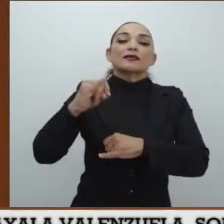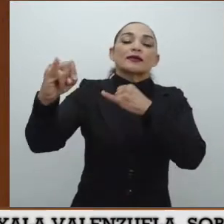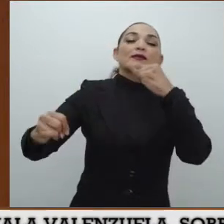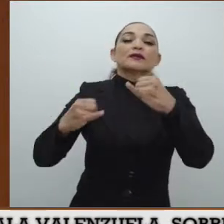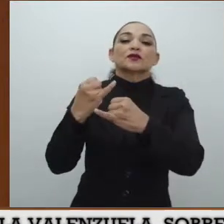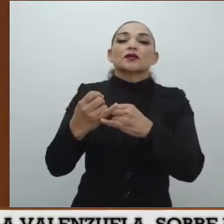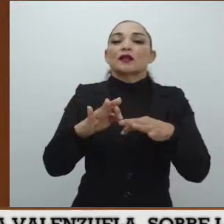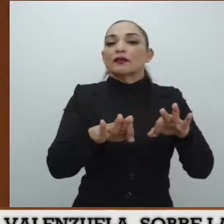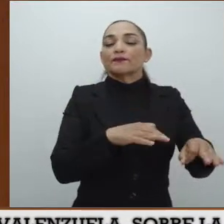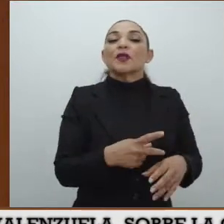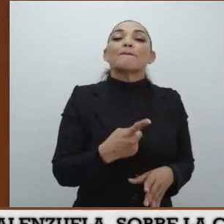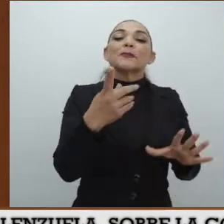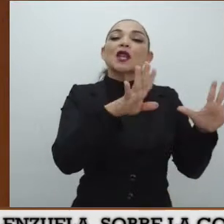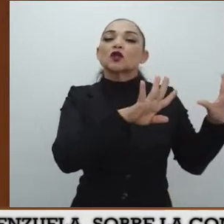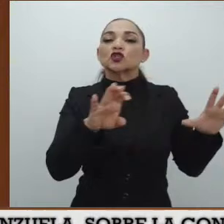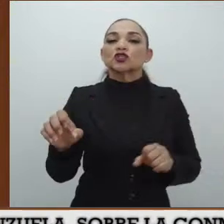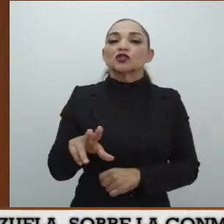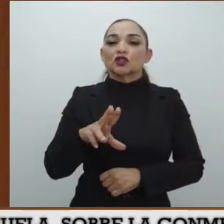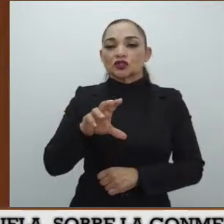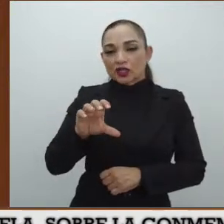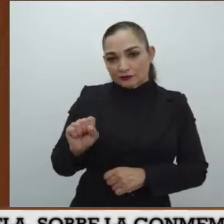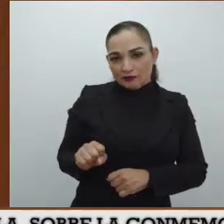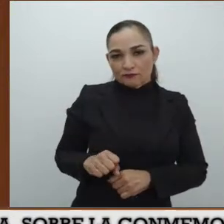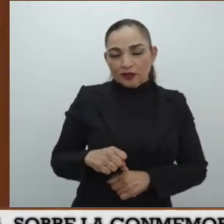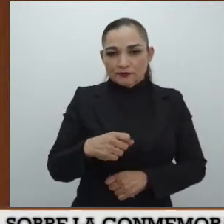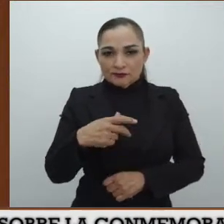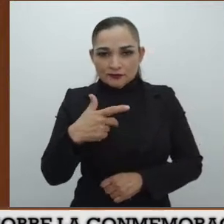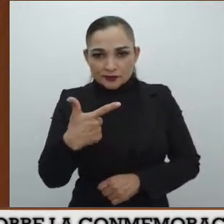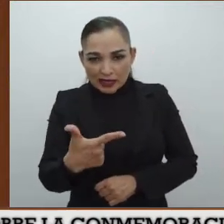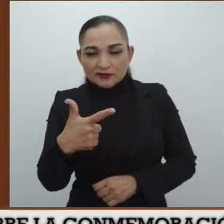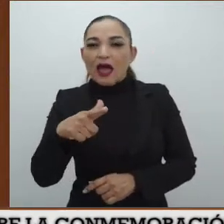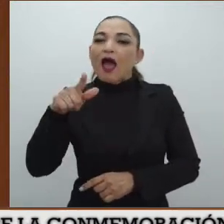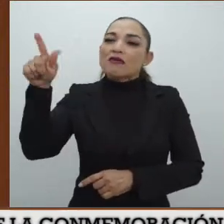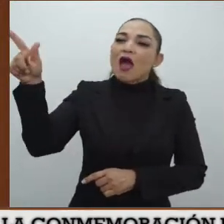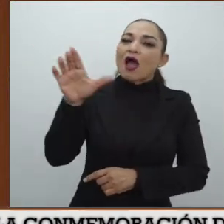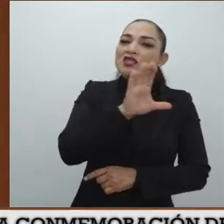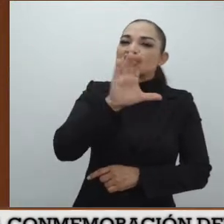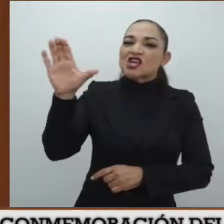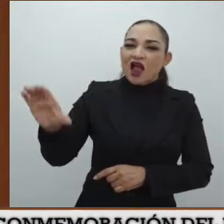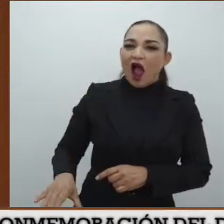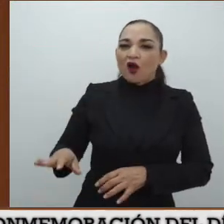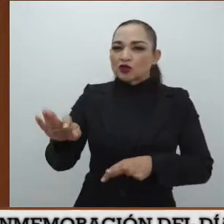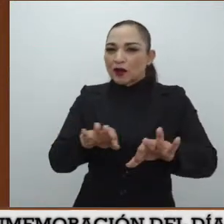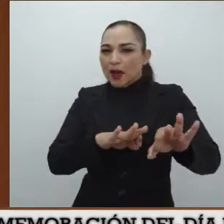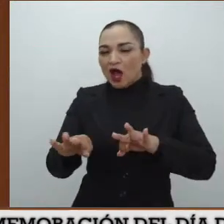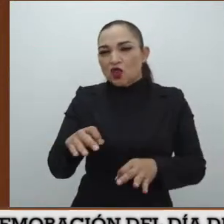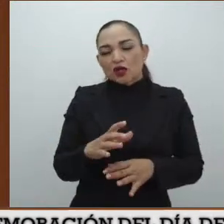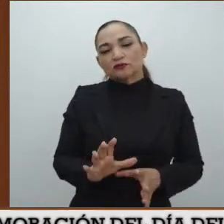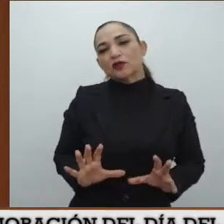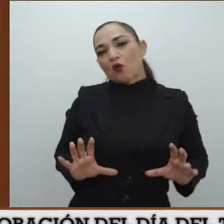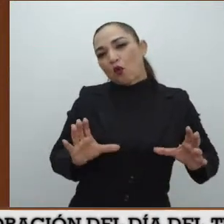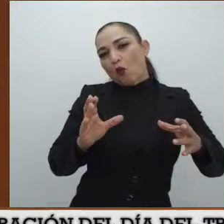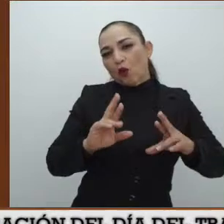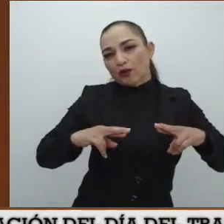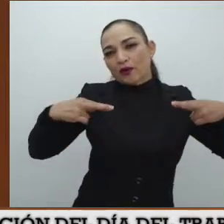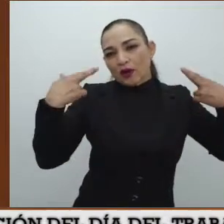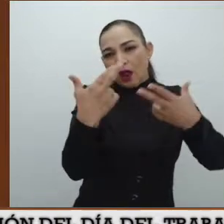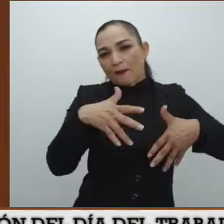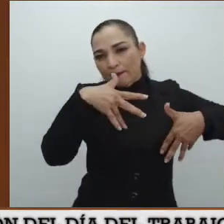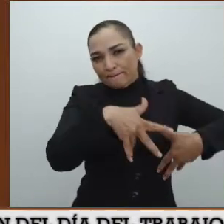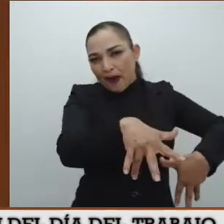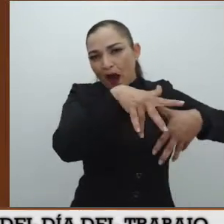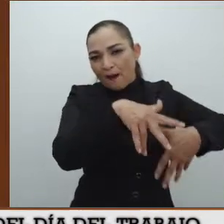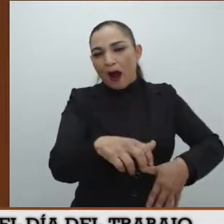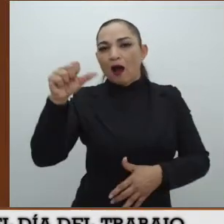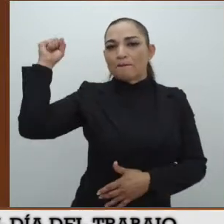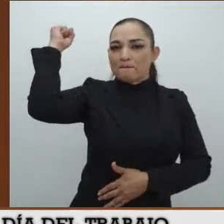en 1886 que los trabajadores de Chicago se manifestaron para exigir una mejora de condiciones de